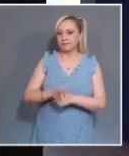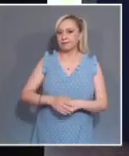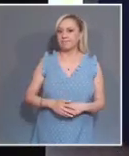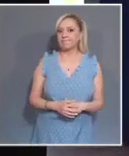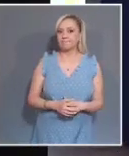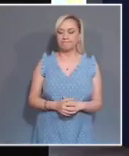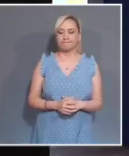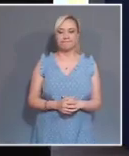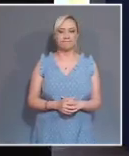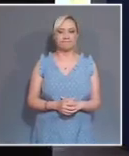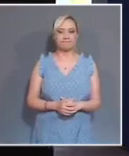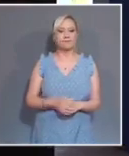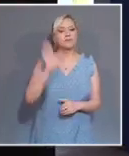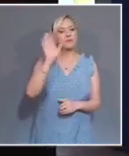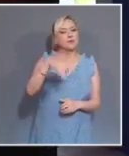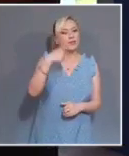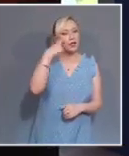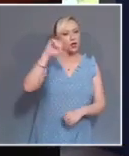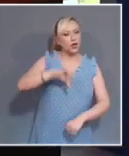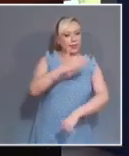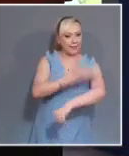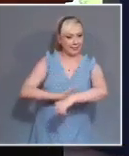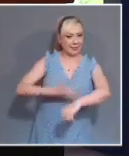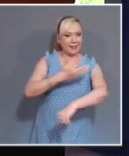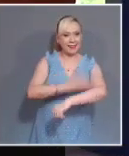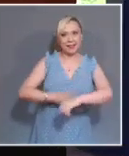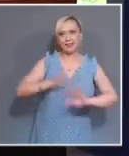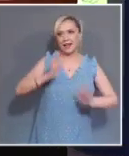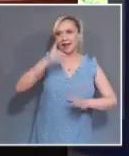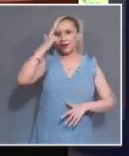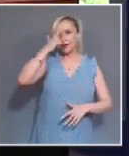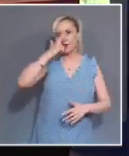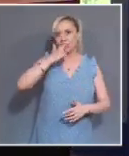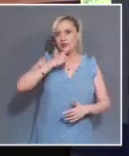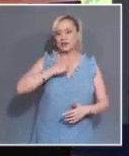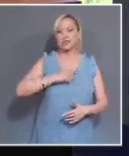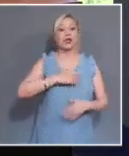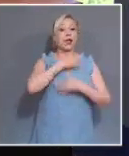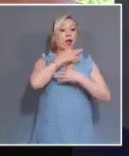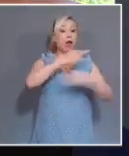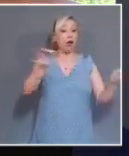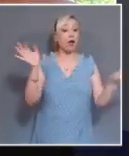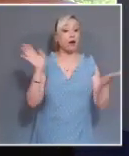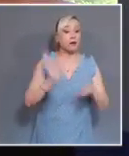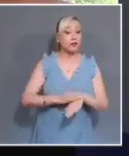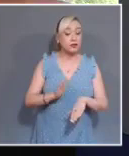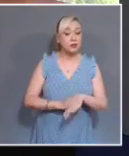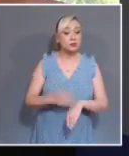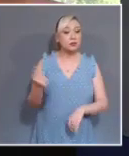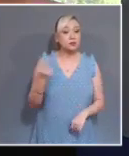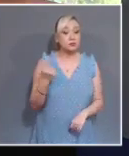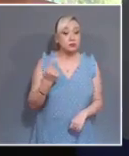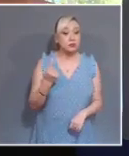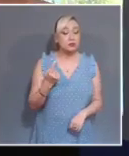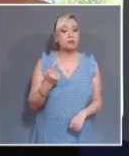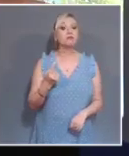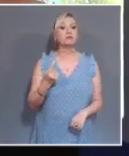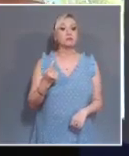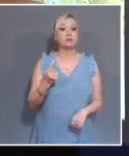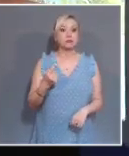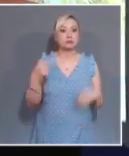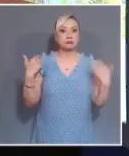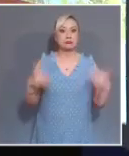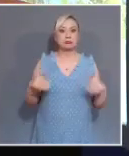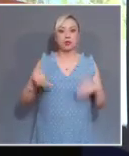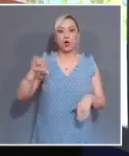Fíjense que esta tarde noche se da a conocer información justamente de la audiencia que se celebró este día